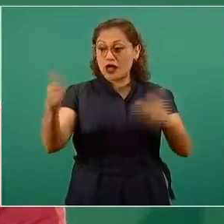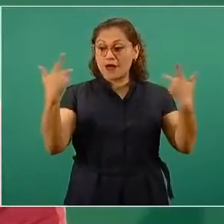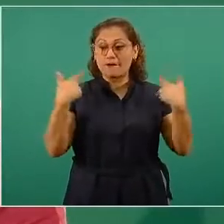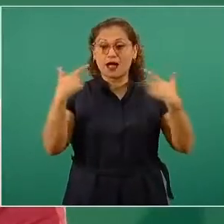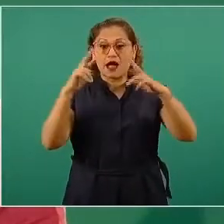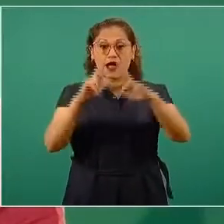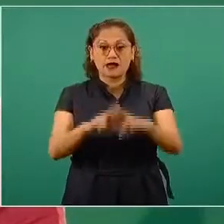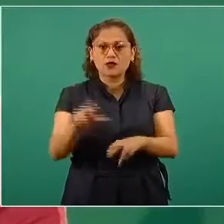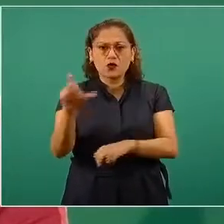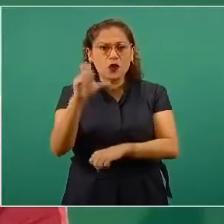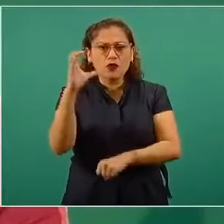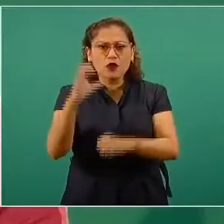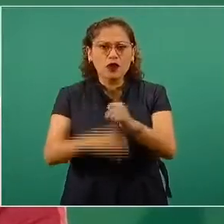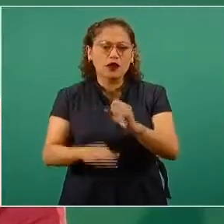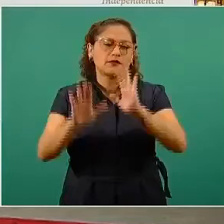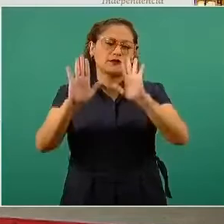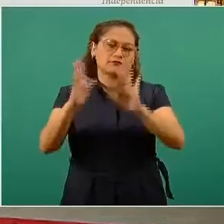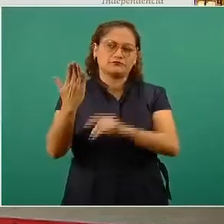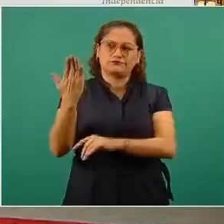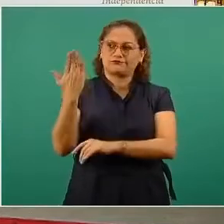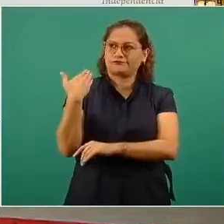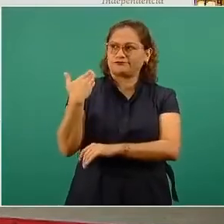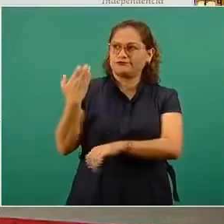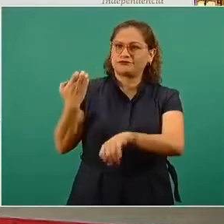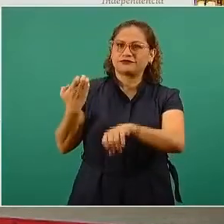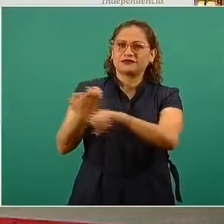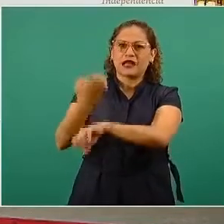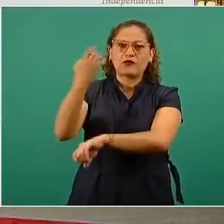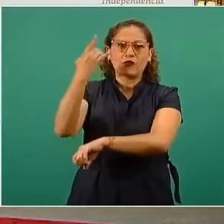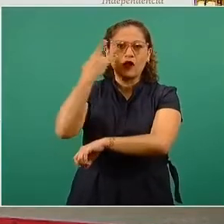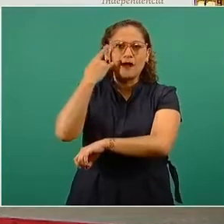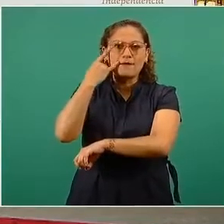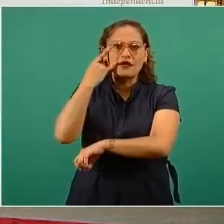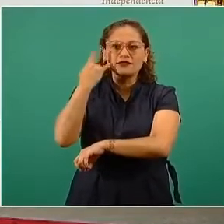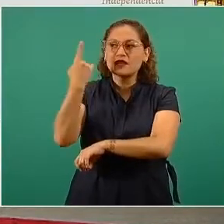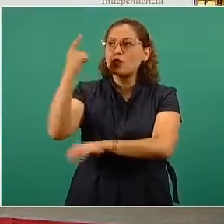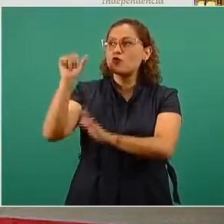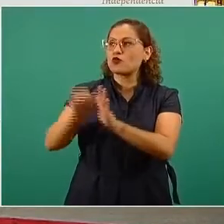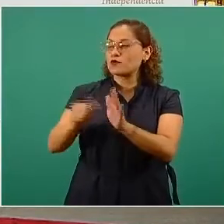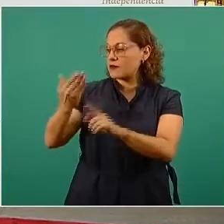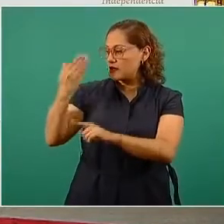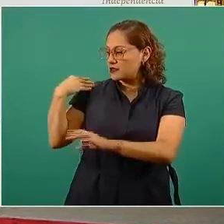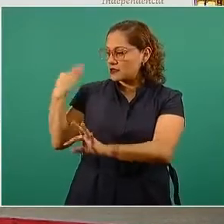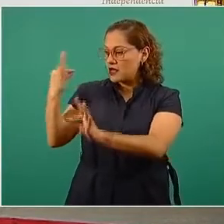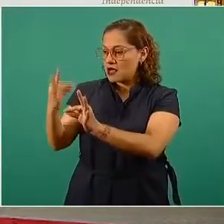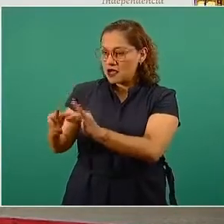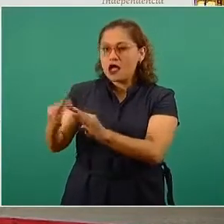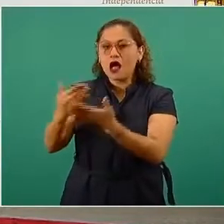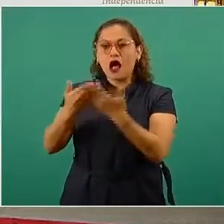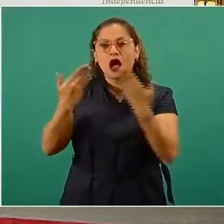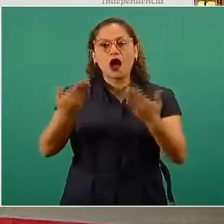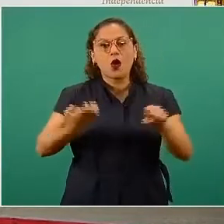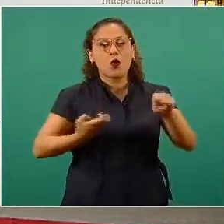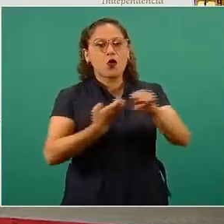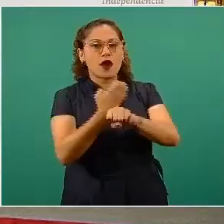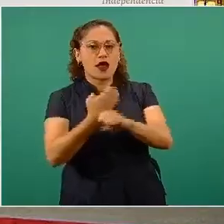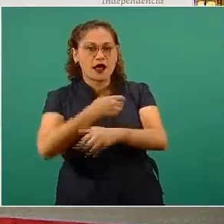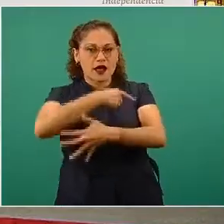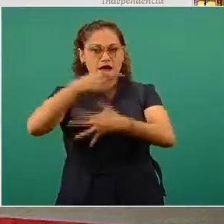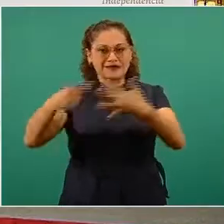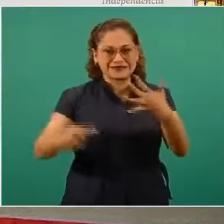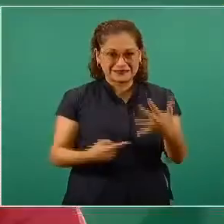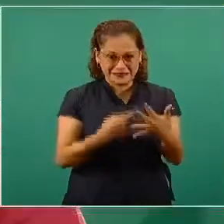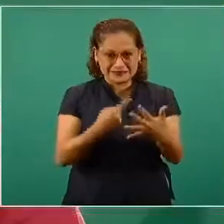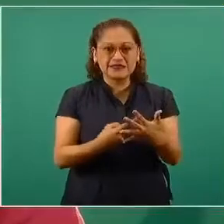Campeche, donde ya se había completado hace más de un mes. Ahora estamos arrancando en estas 5 entidades, apenas empezamos el